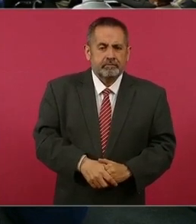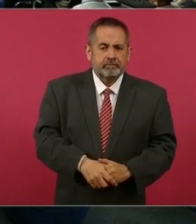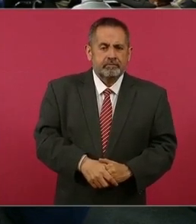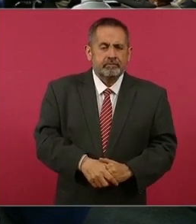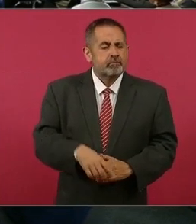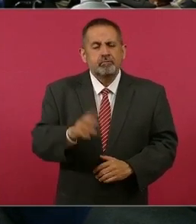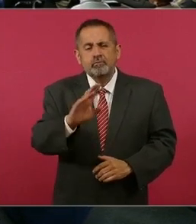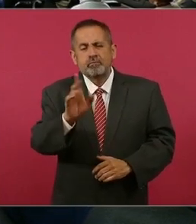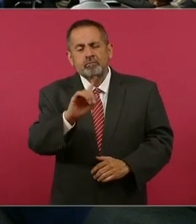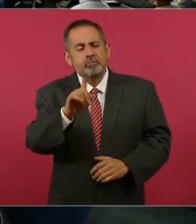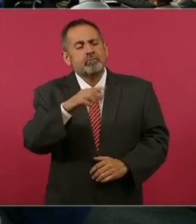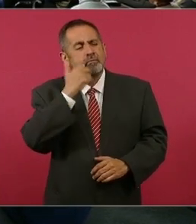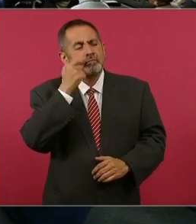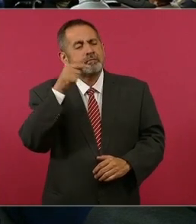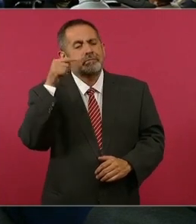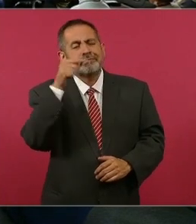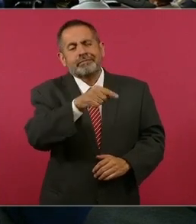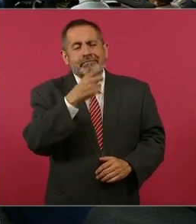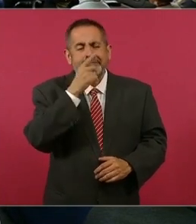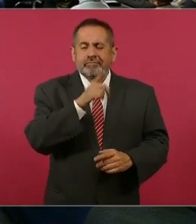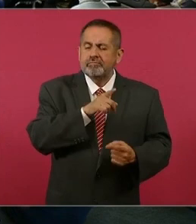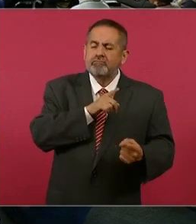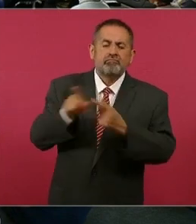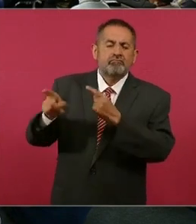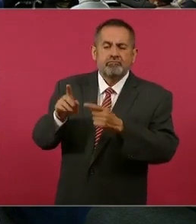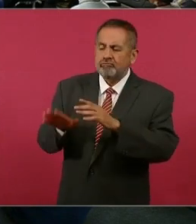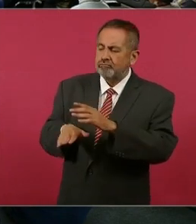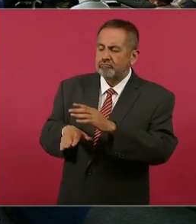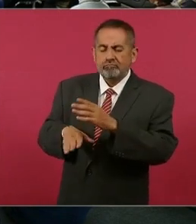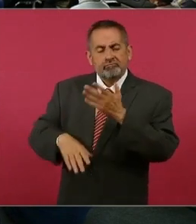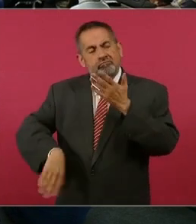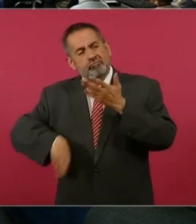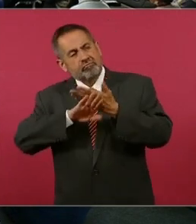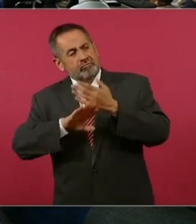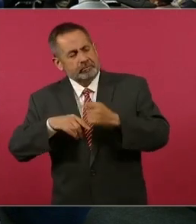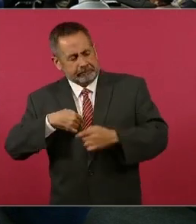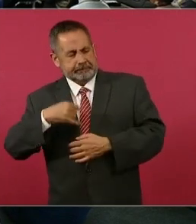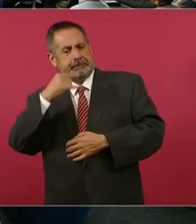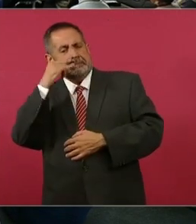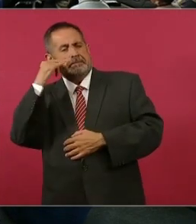No, pero lo que quiero es lo de la ofensa.